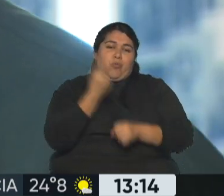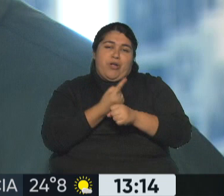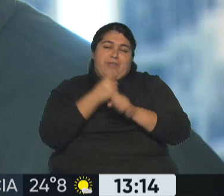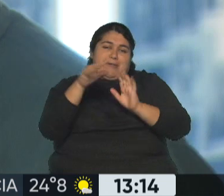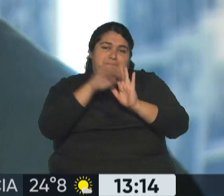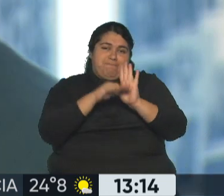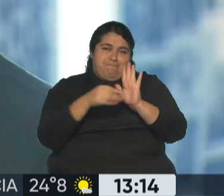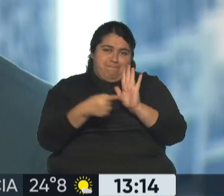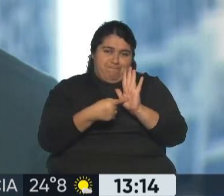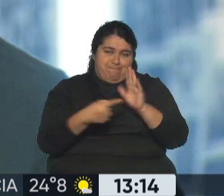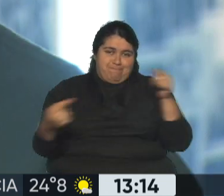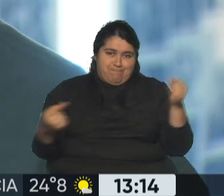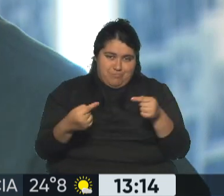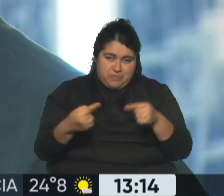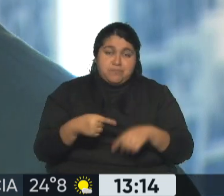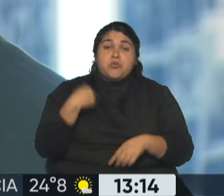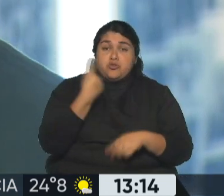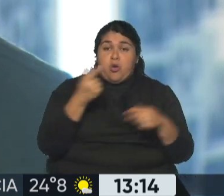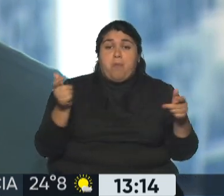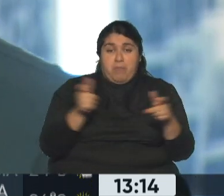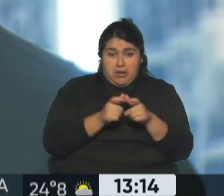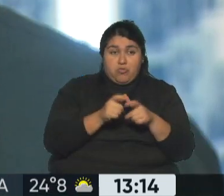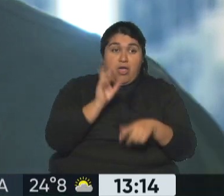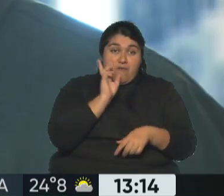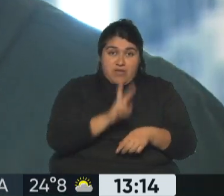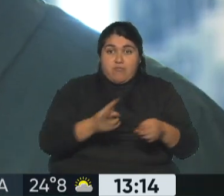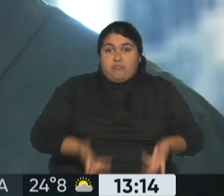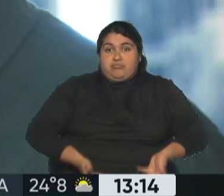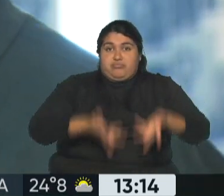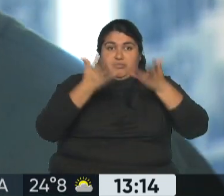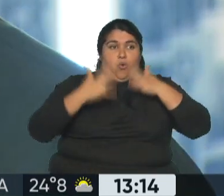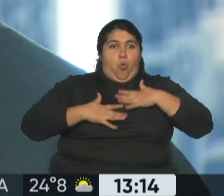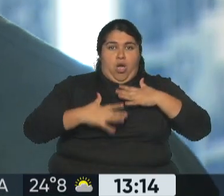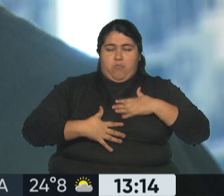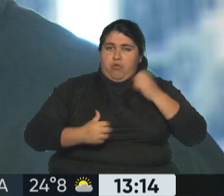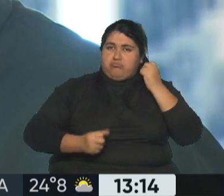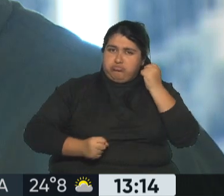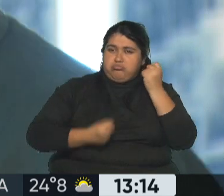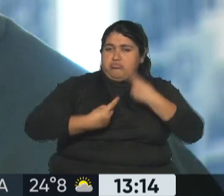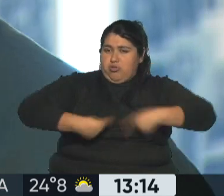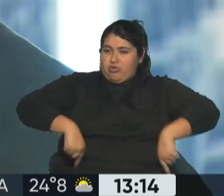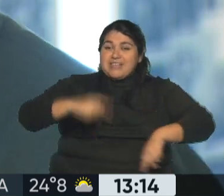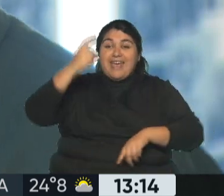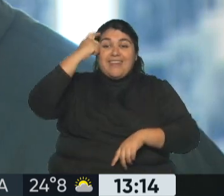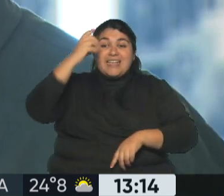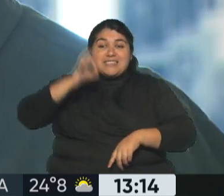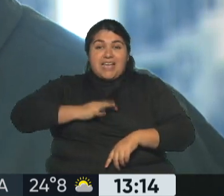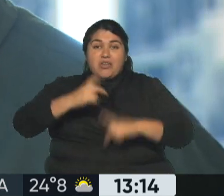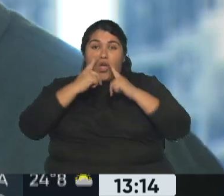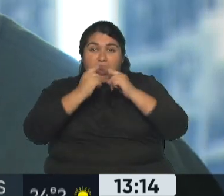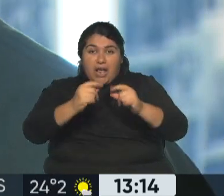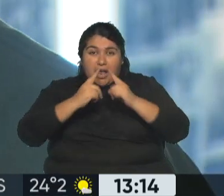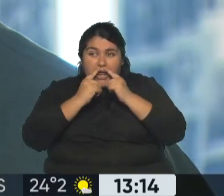reglamentario. Y nosotros en la película lo vimos en su resurgir como físico-culturista, después de 10 años de reclamo, de no haber